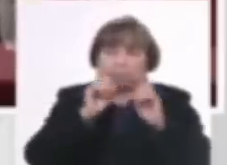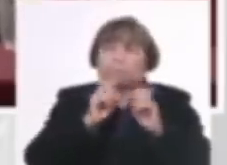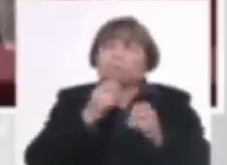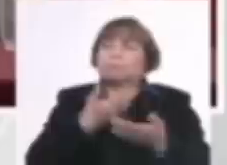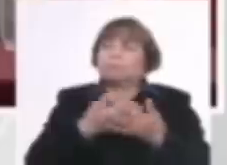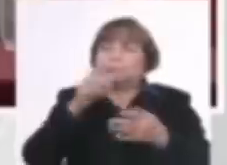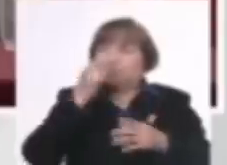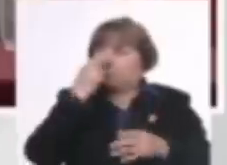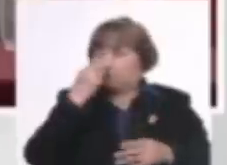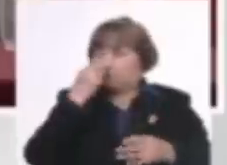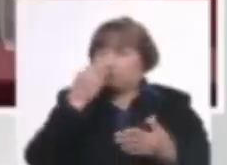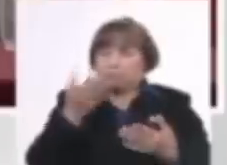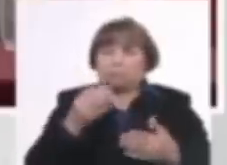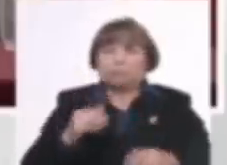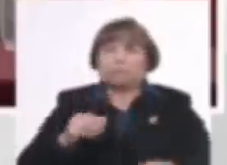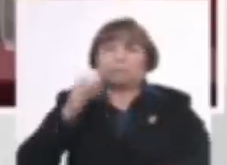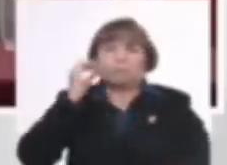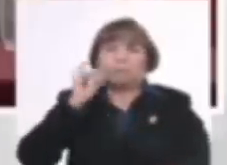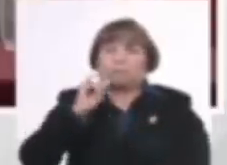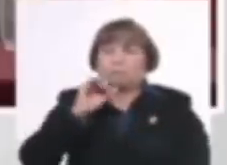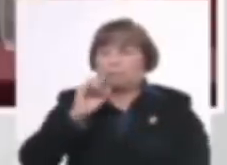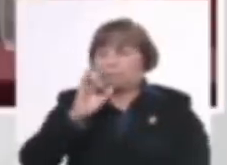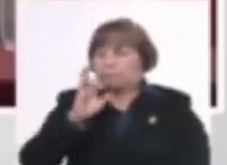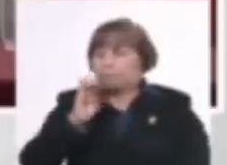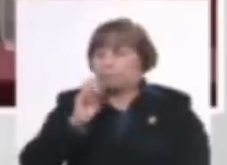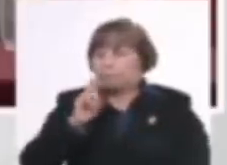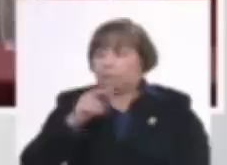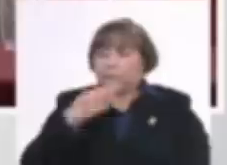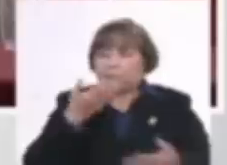pregunta es, ¿no le pareció a la señorita Jennifer